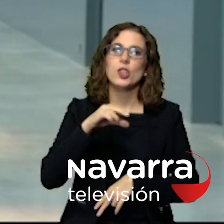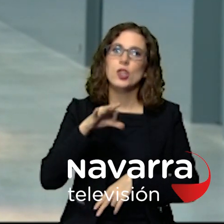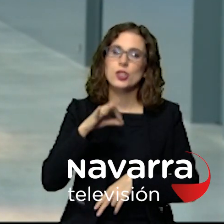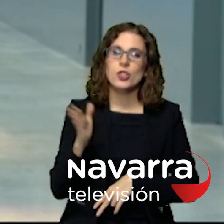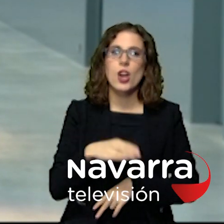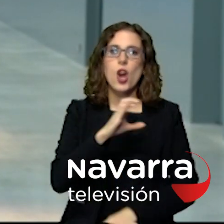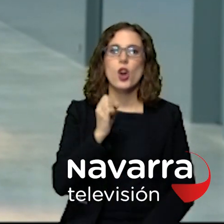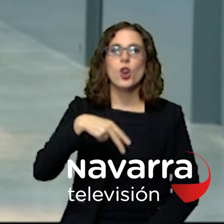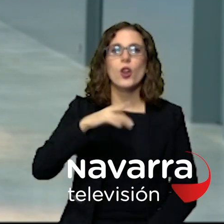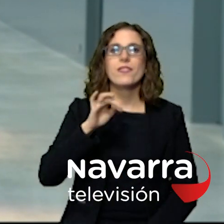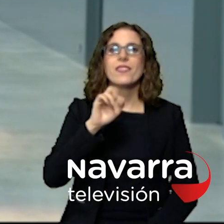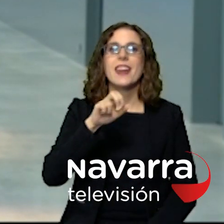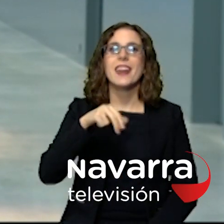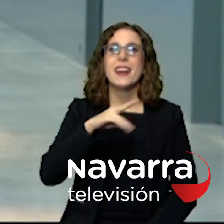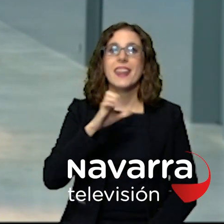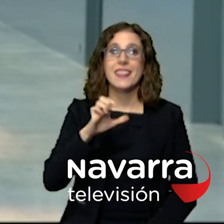hablar de nuestra comunidad.